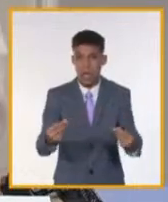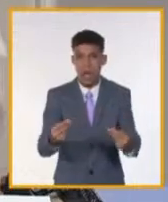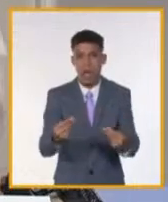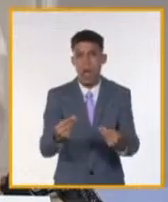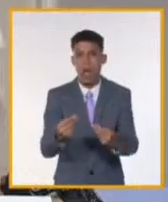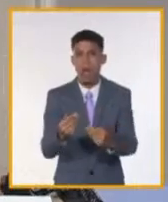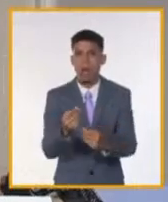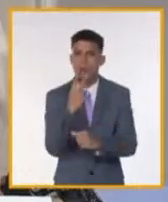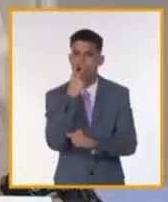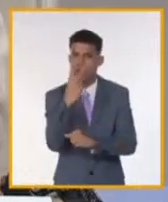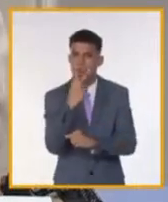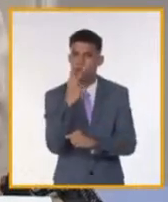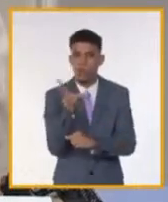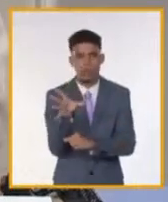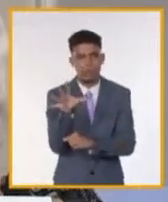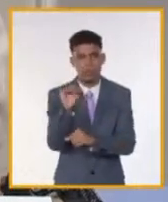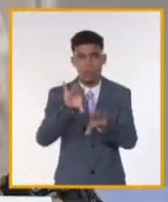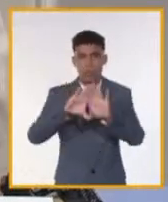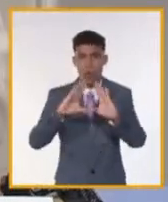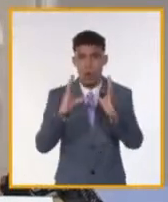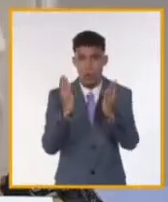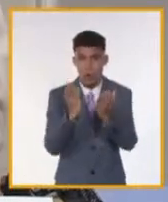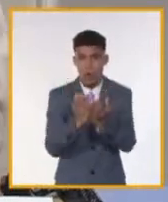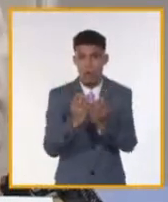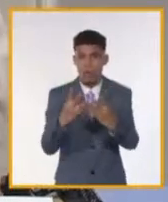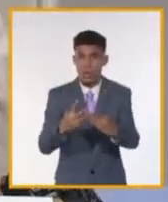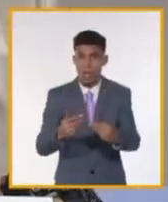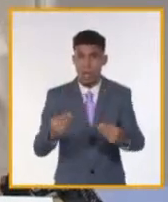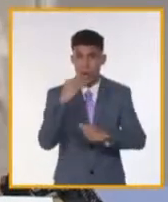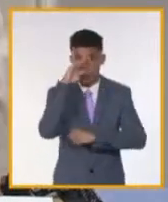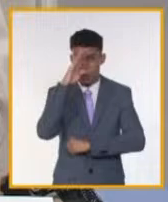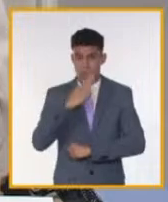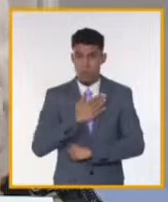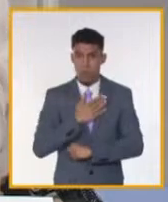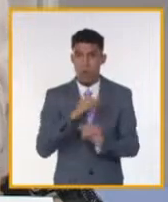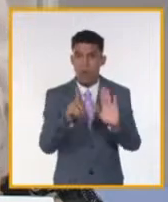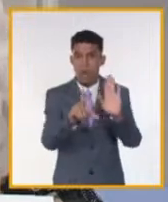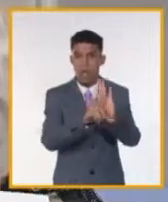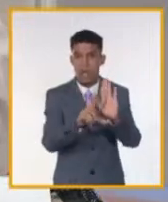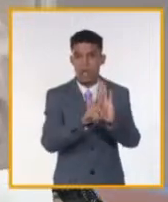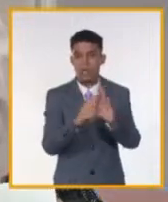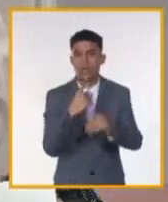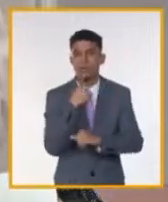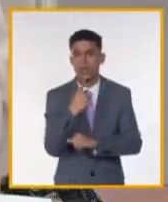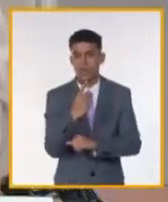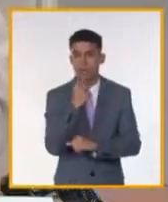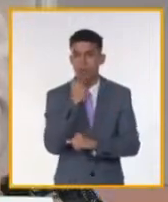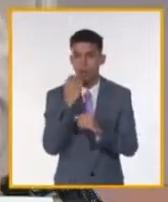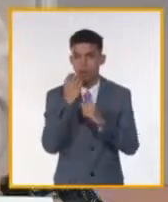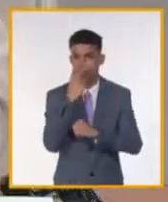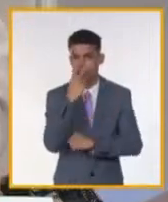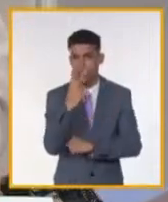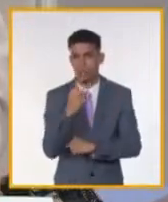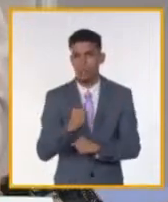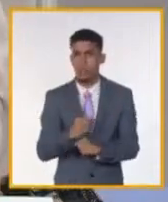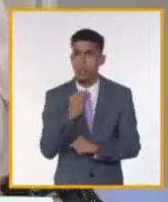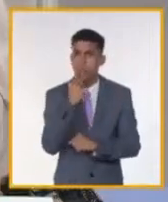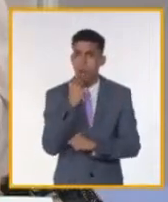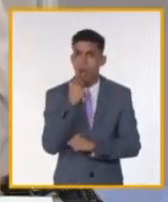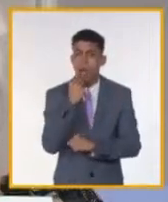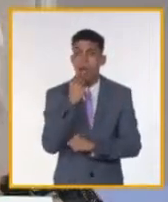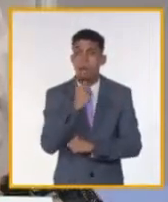en Cuba. Todas las tierras en Cuba, por ley, están atendidas por una entidad que puede ser una entidad estatal o una entidad